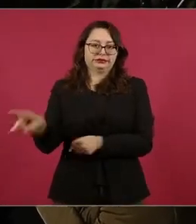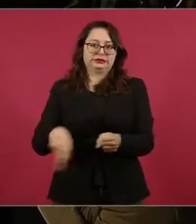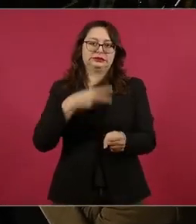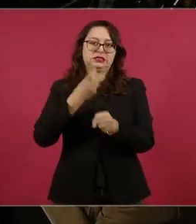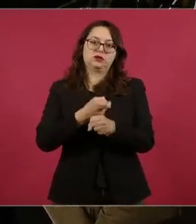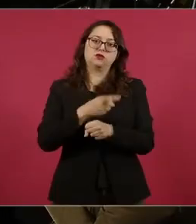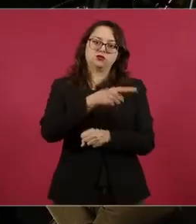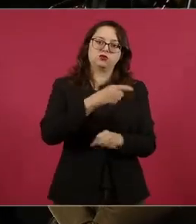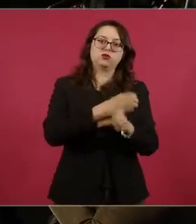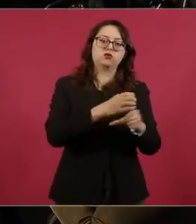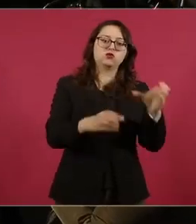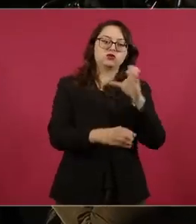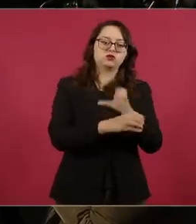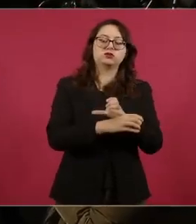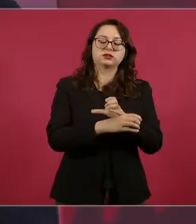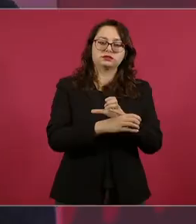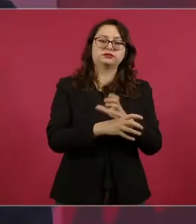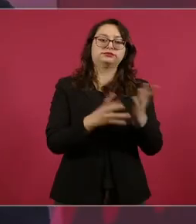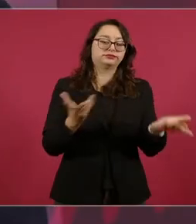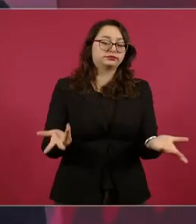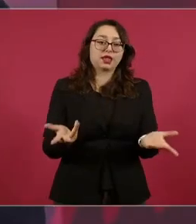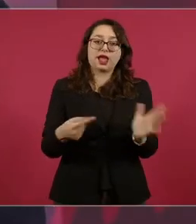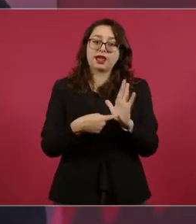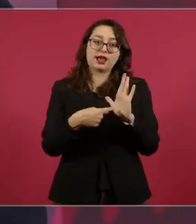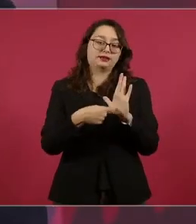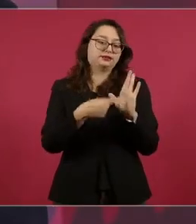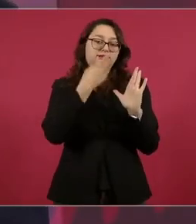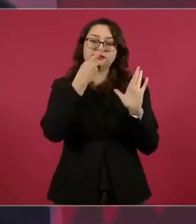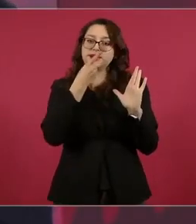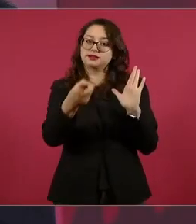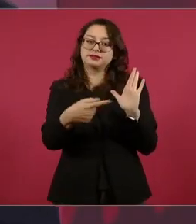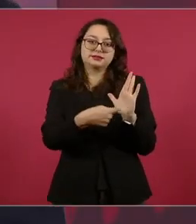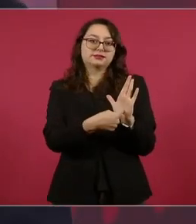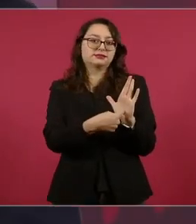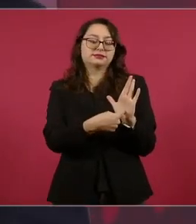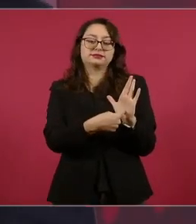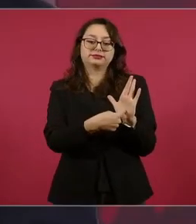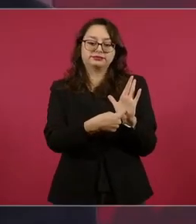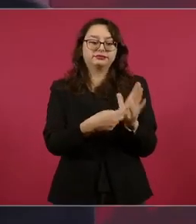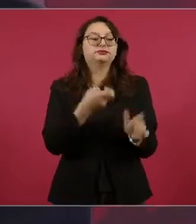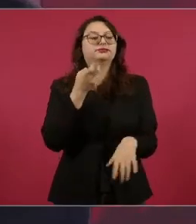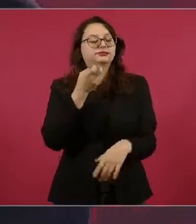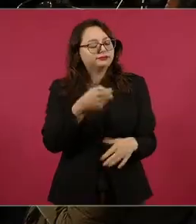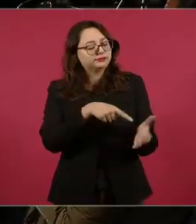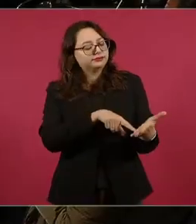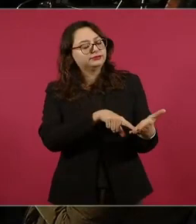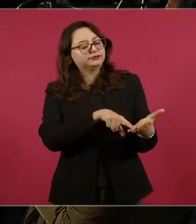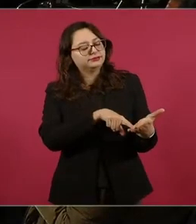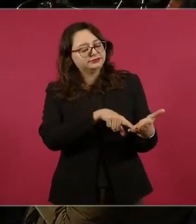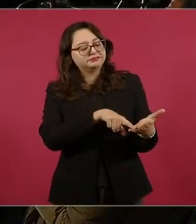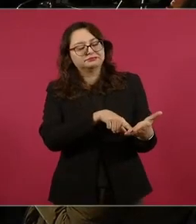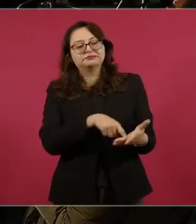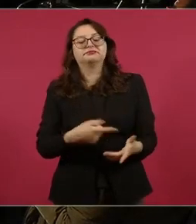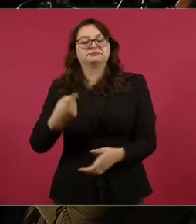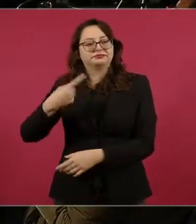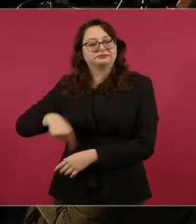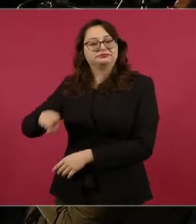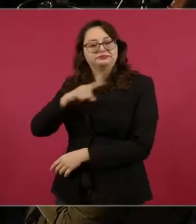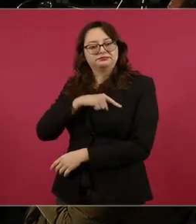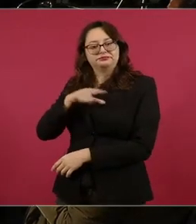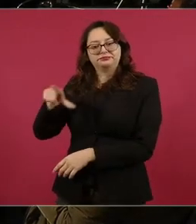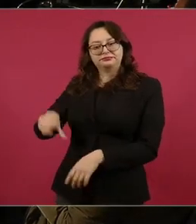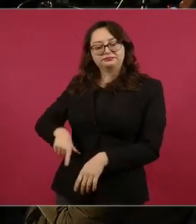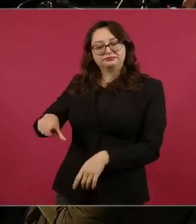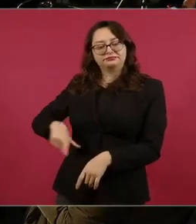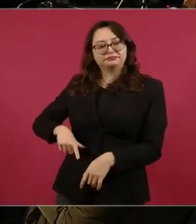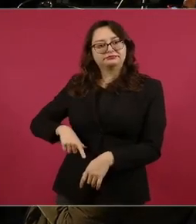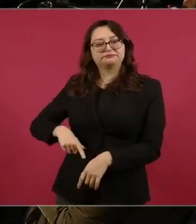pasajeros en ese Marco es que nosotros emitimos un decreto